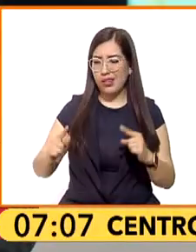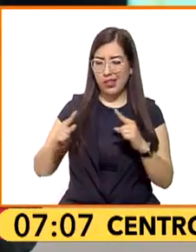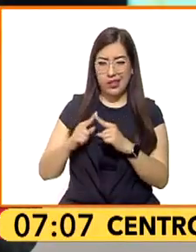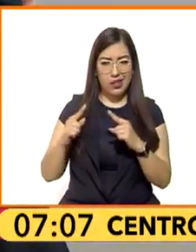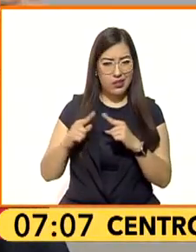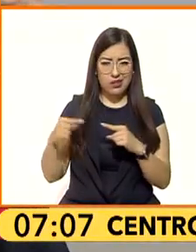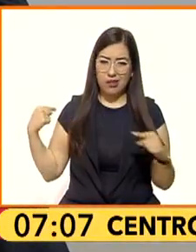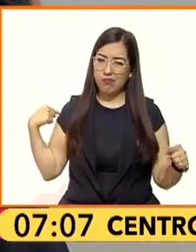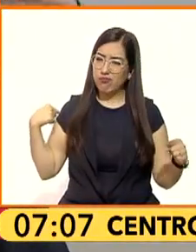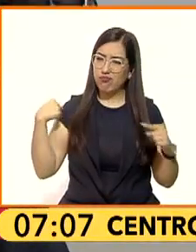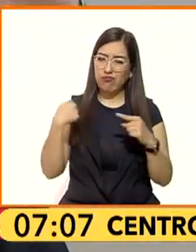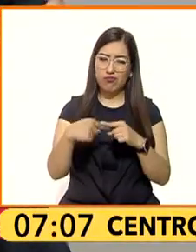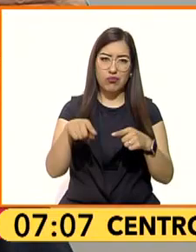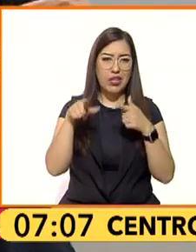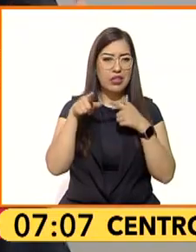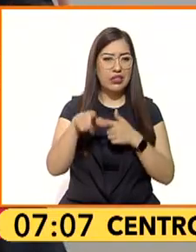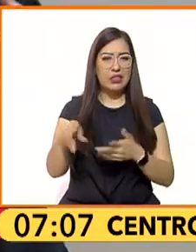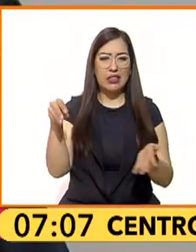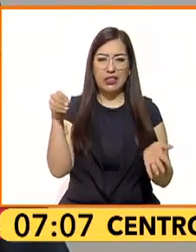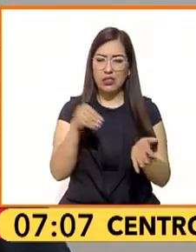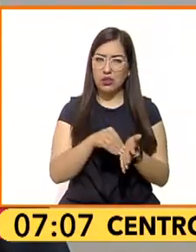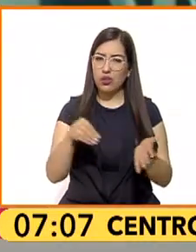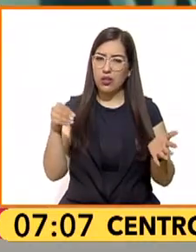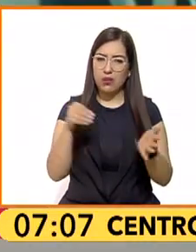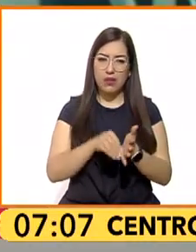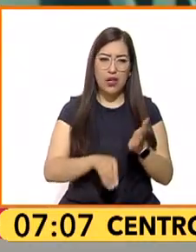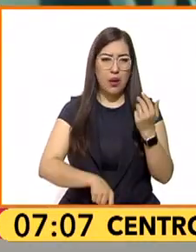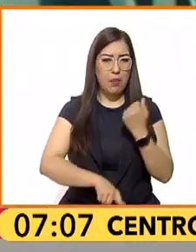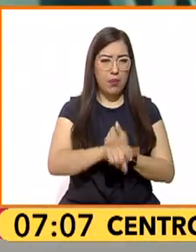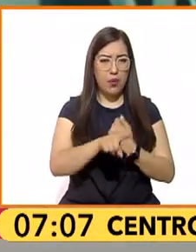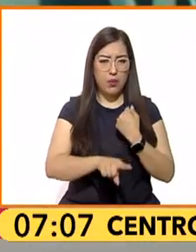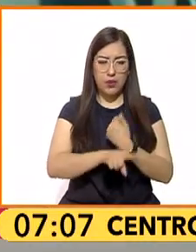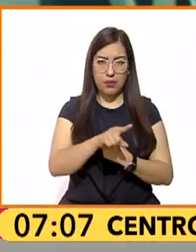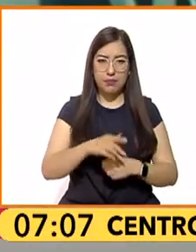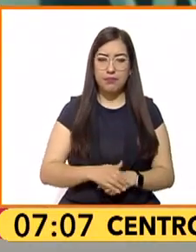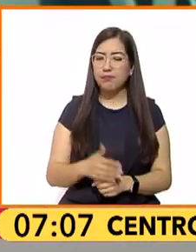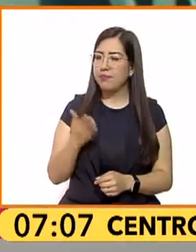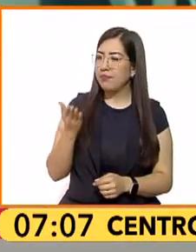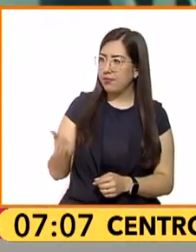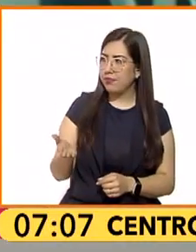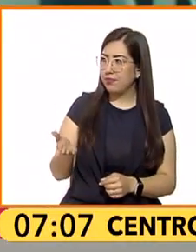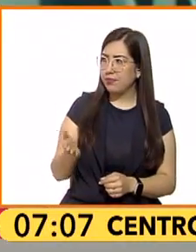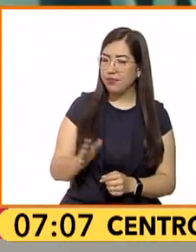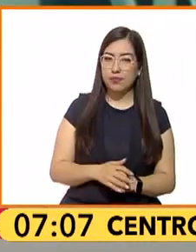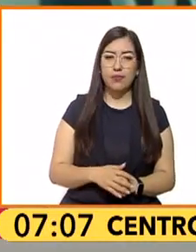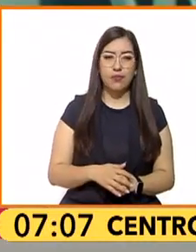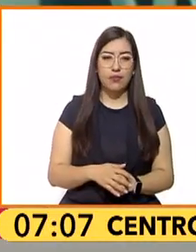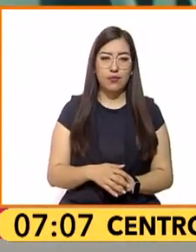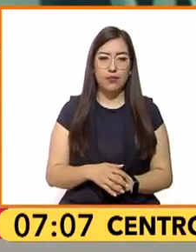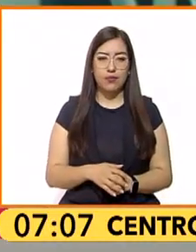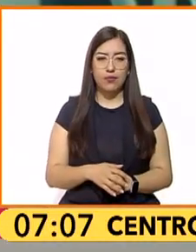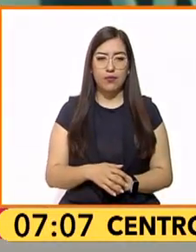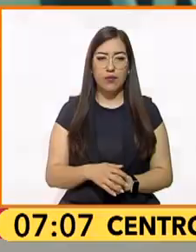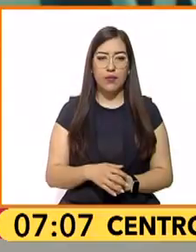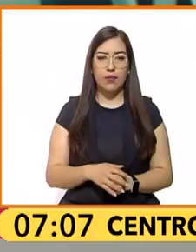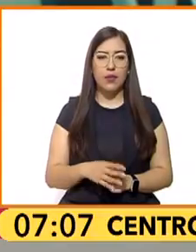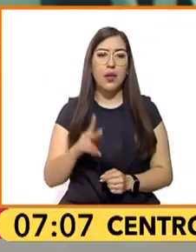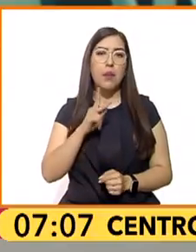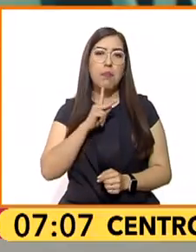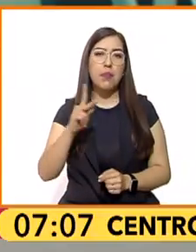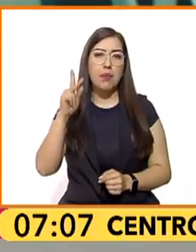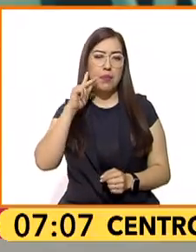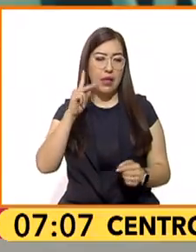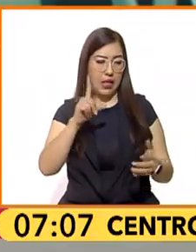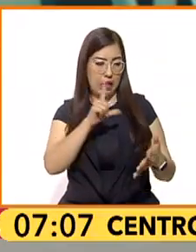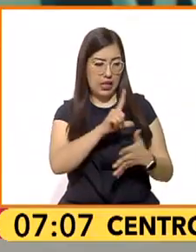arrastrando esta crisis institucional. Bernardo Barranco, un papa latinoamericano, ya no